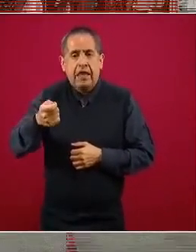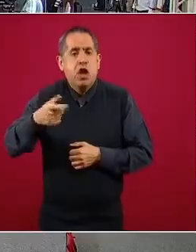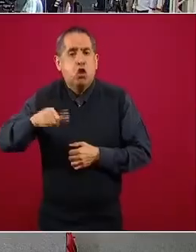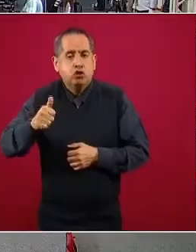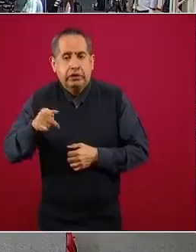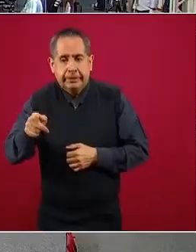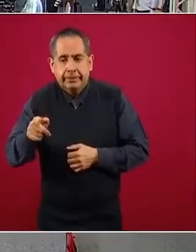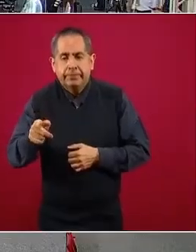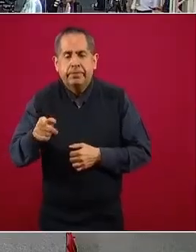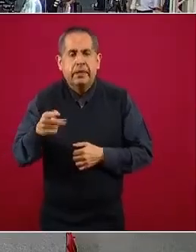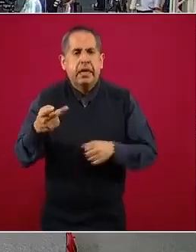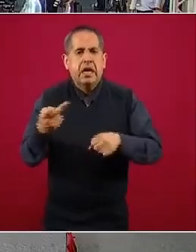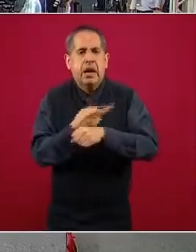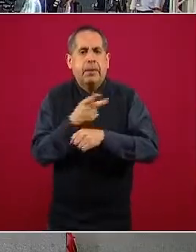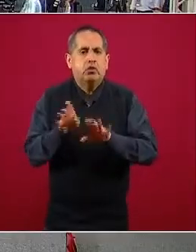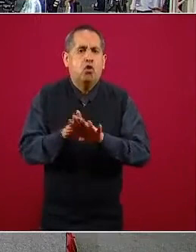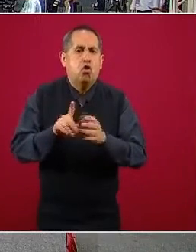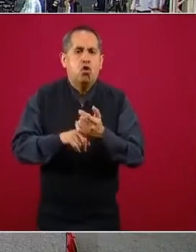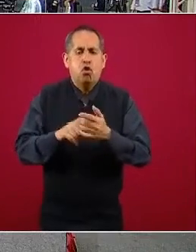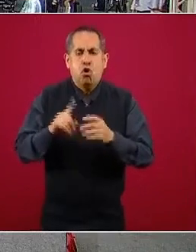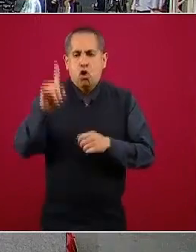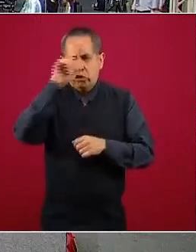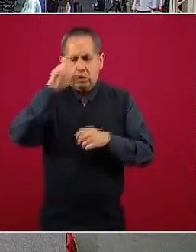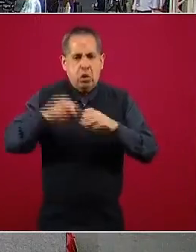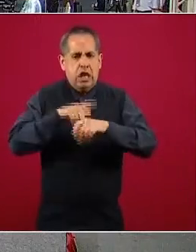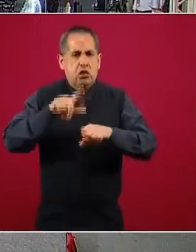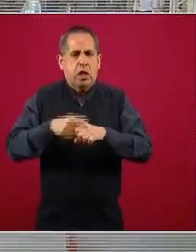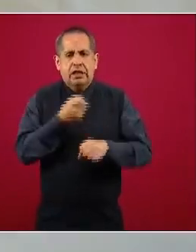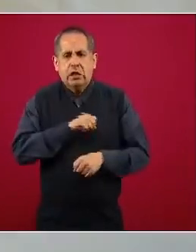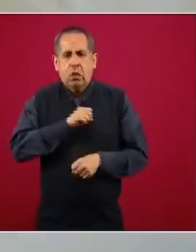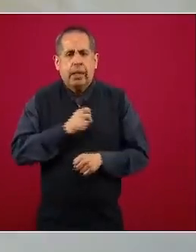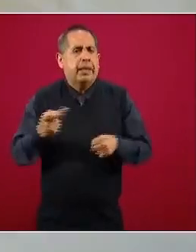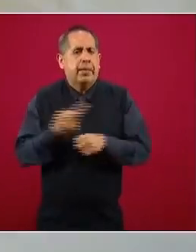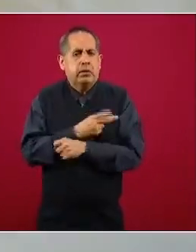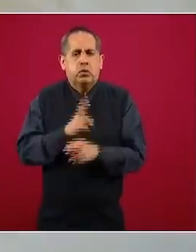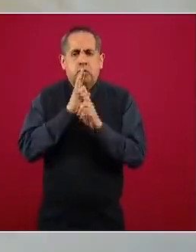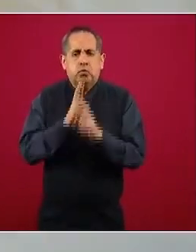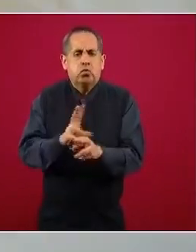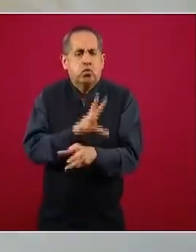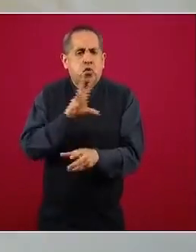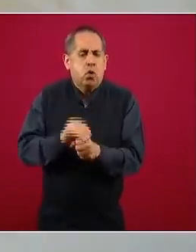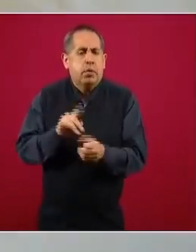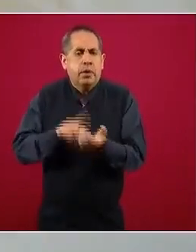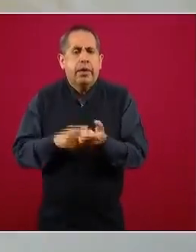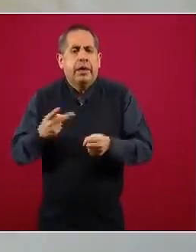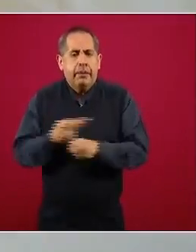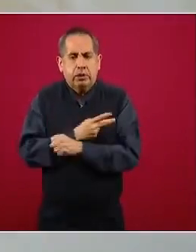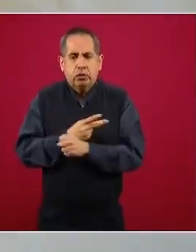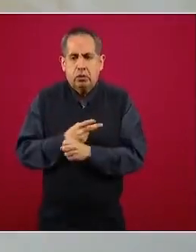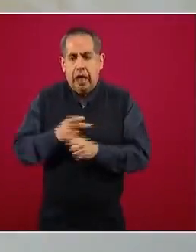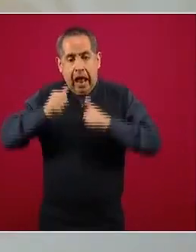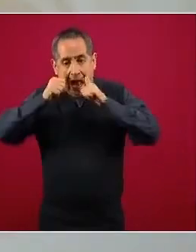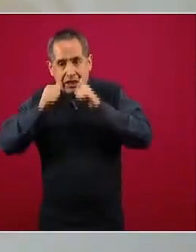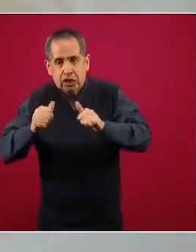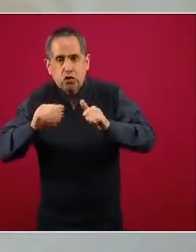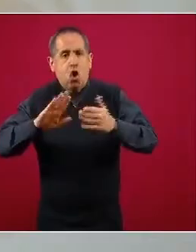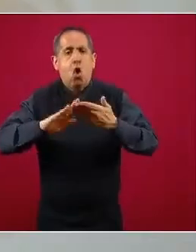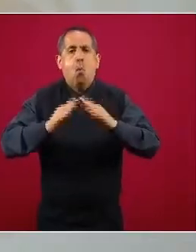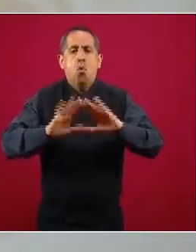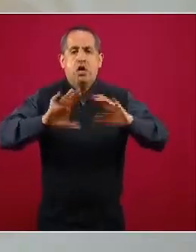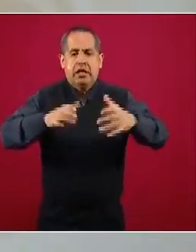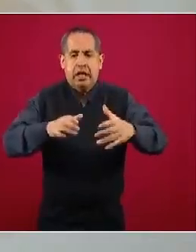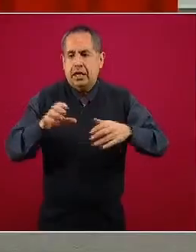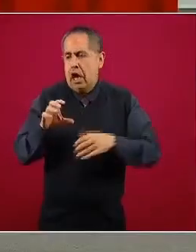11, que es qué pasó en el Consejo Nacional de Salud y cuál fue la resolución respecto a este programa de atención